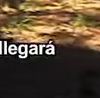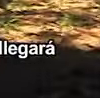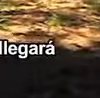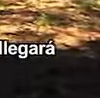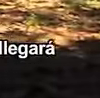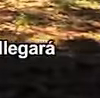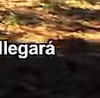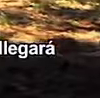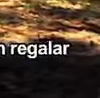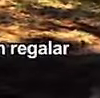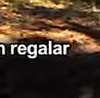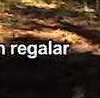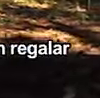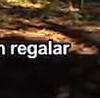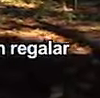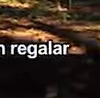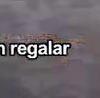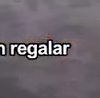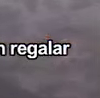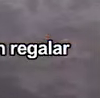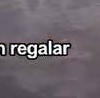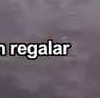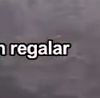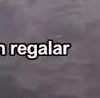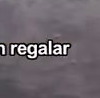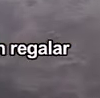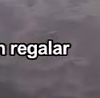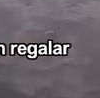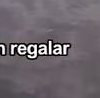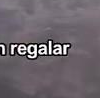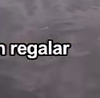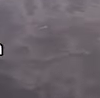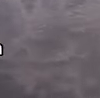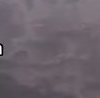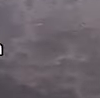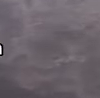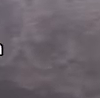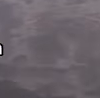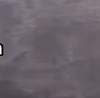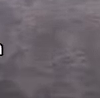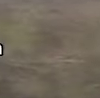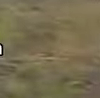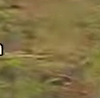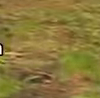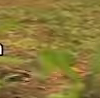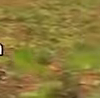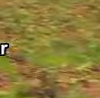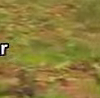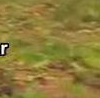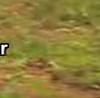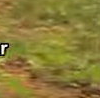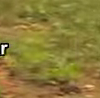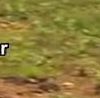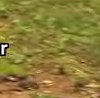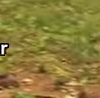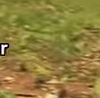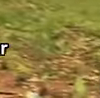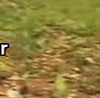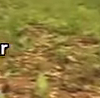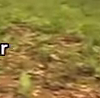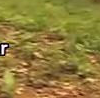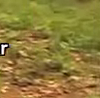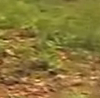Viejo, y ese día llegará. Porque hoy a mi Caribe Sur lo quieren regalar. Como en Guanacaste hicieron, lo explotan